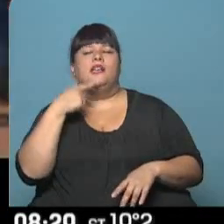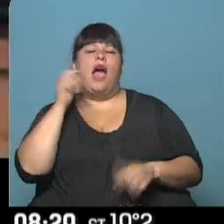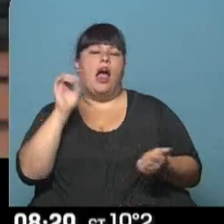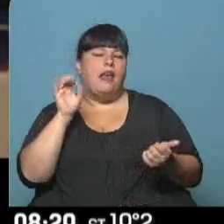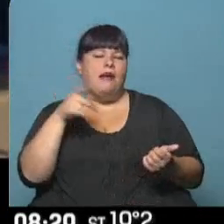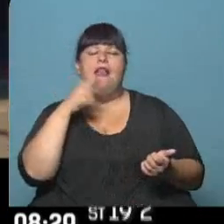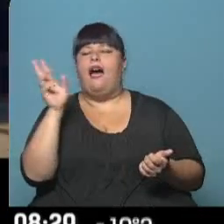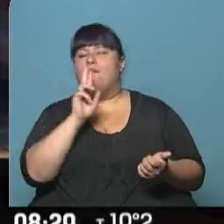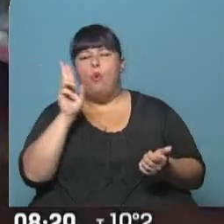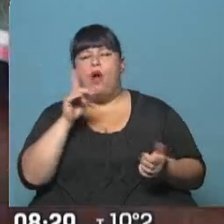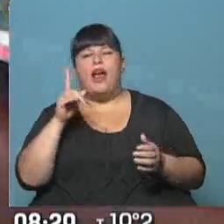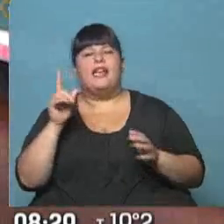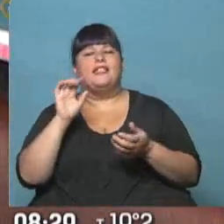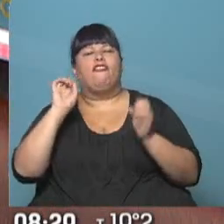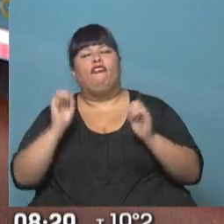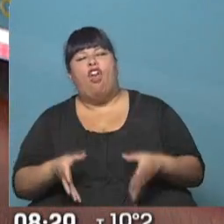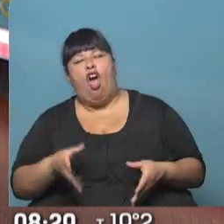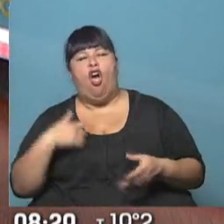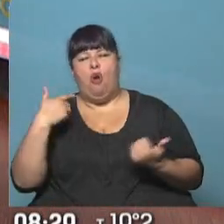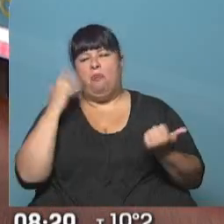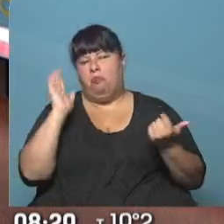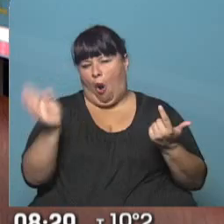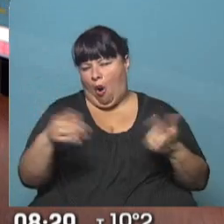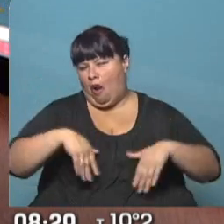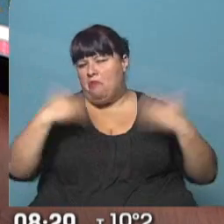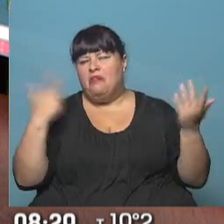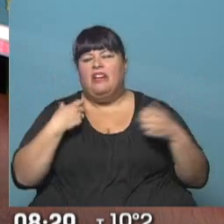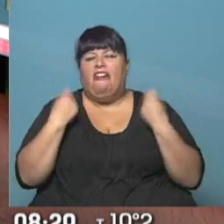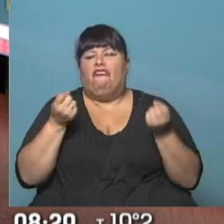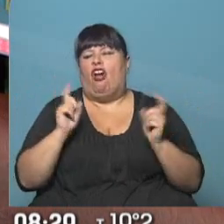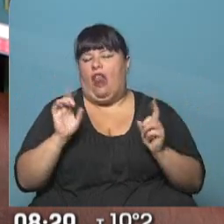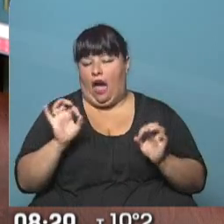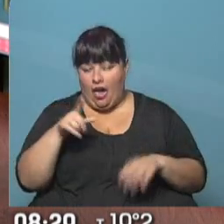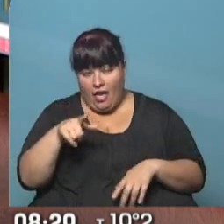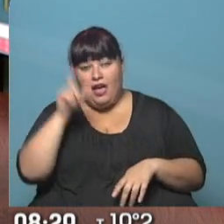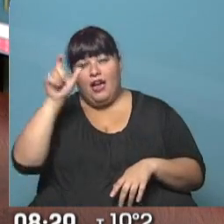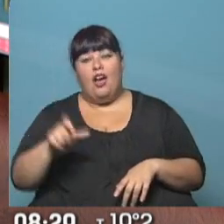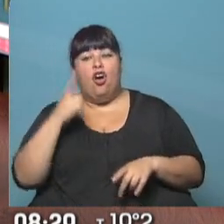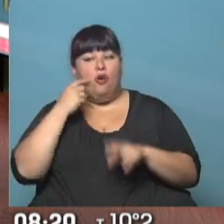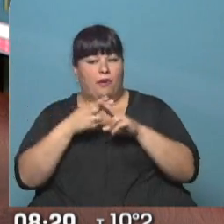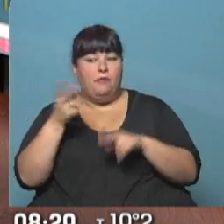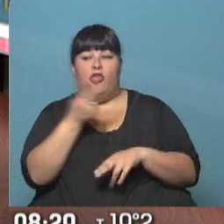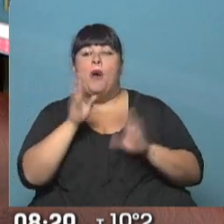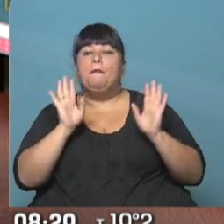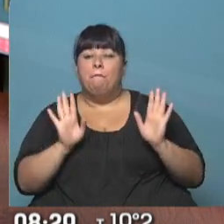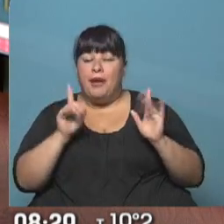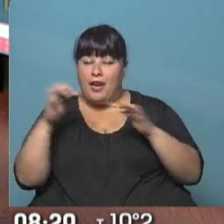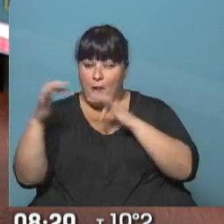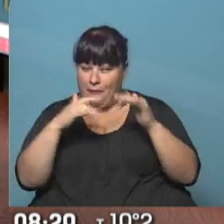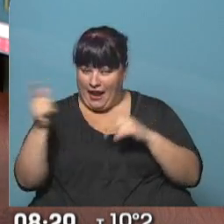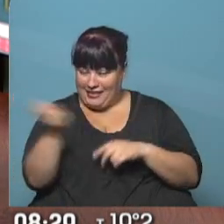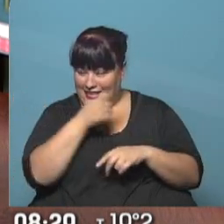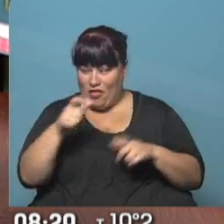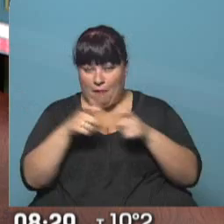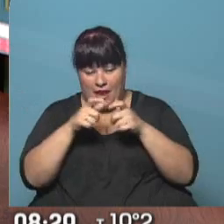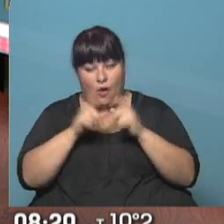diciendo que las mujeres eran el sexo débil y que les podía ganar sin siquiera esforzarse. Está interpretado por Steve Carell. Pero además de ese partido central en